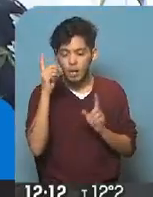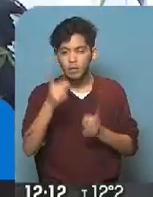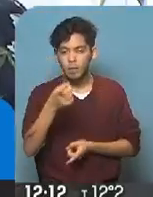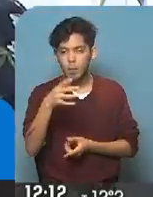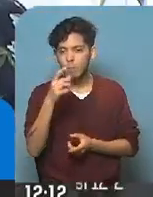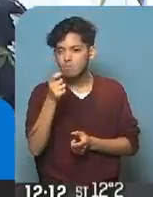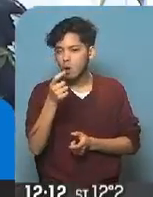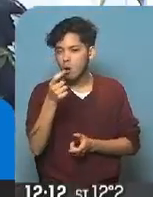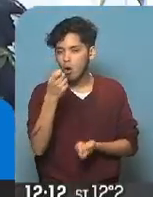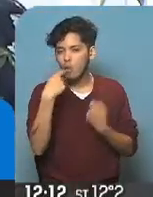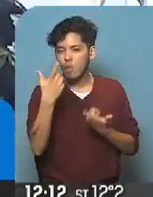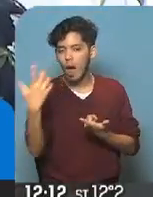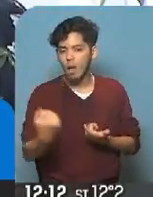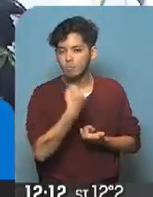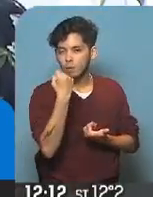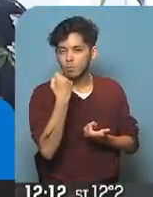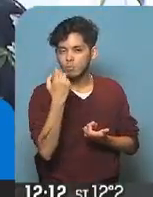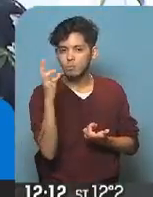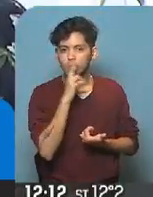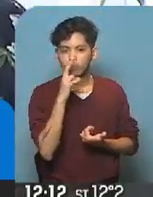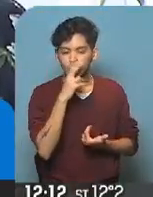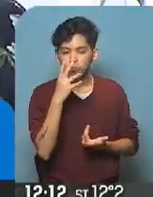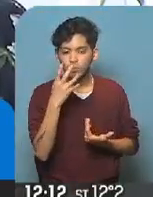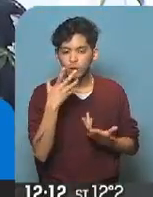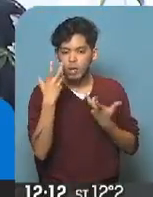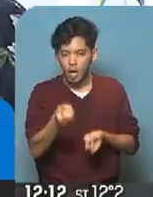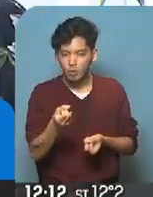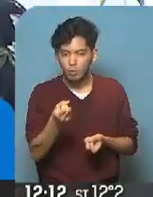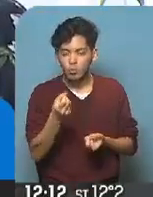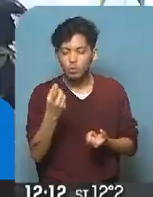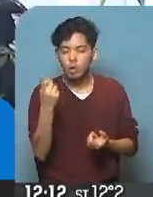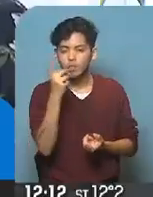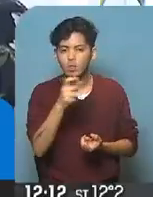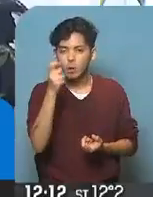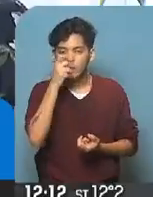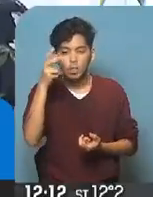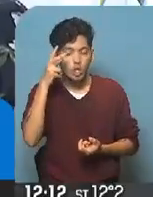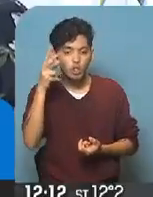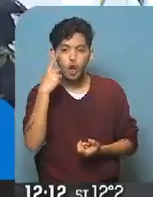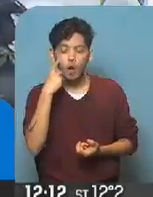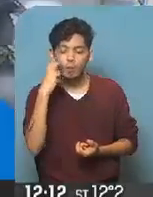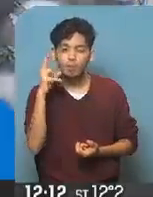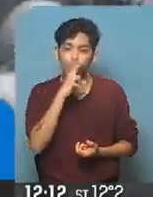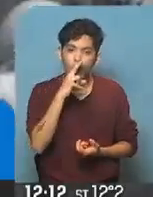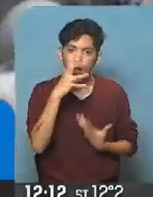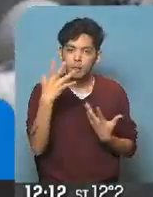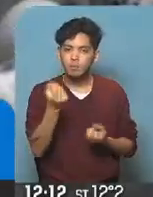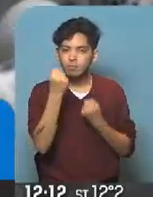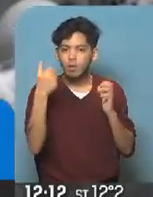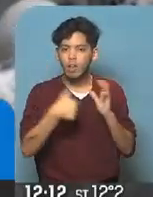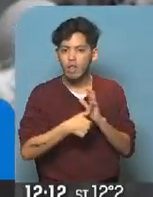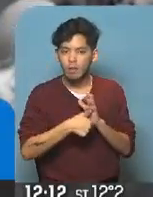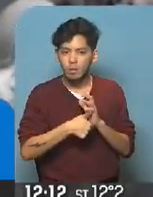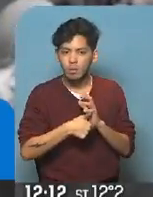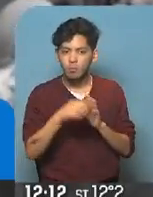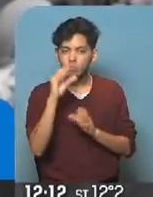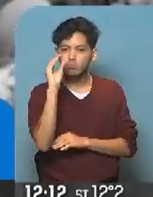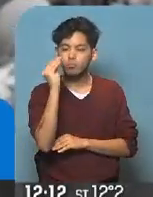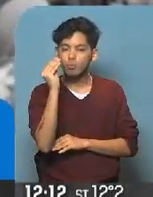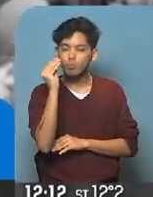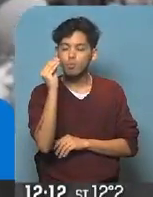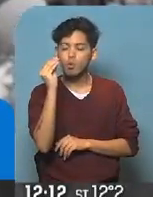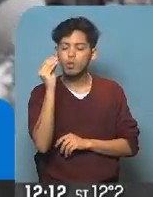permitió recuperar su identidad a 128 hombres y mujeres. Una historia donde fue recolectando muñecas hasta que